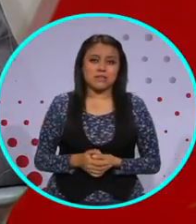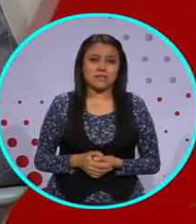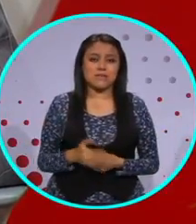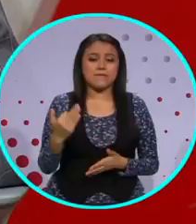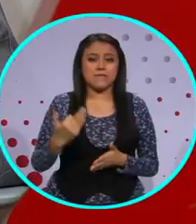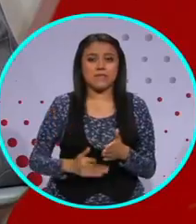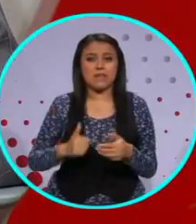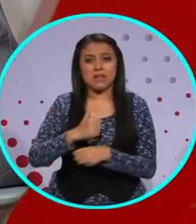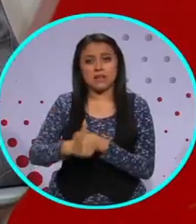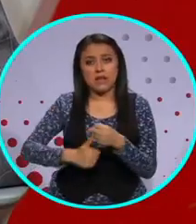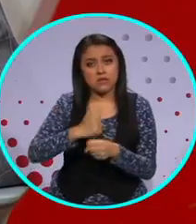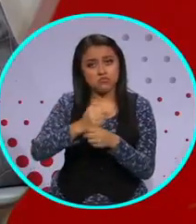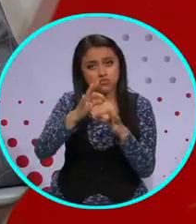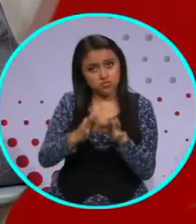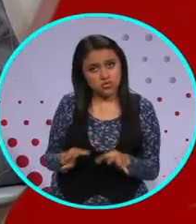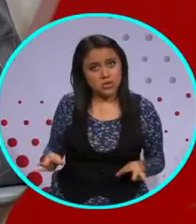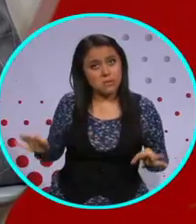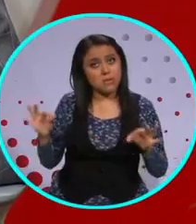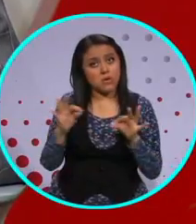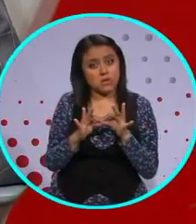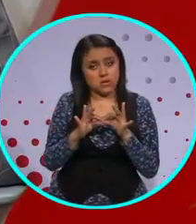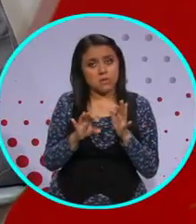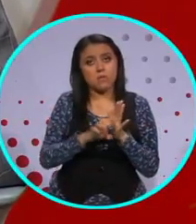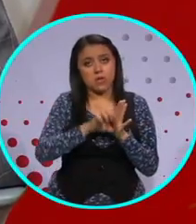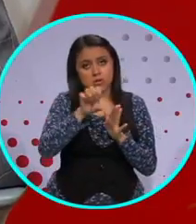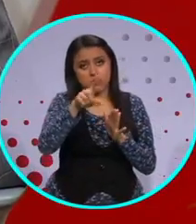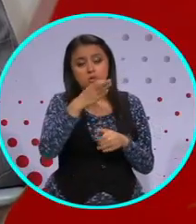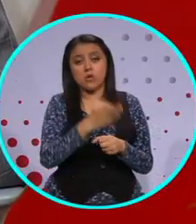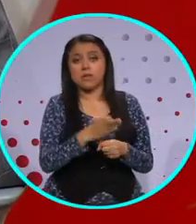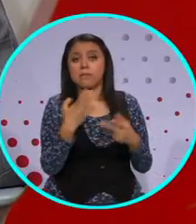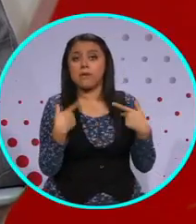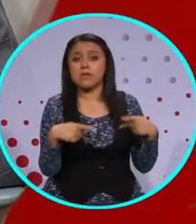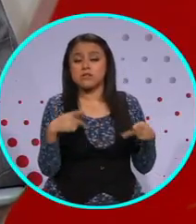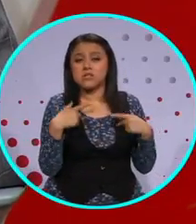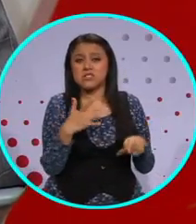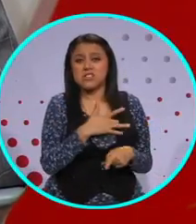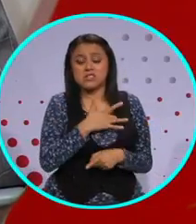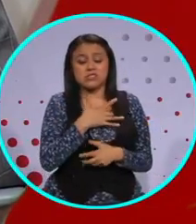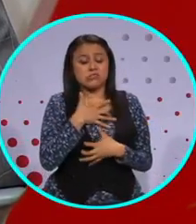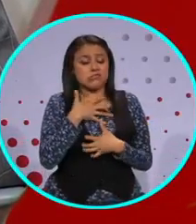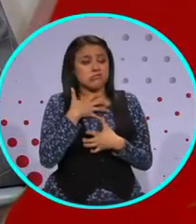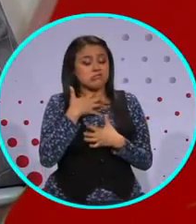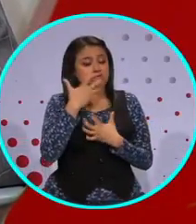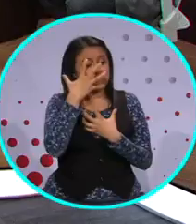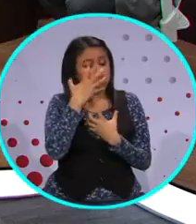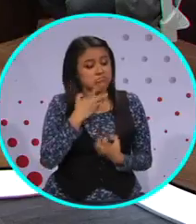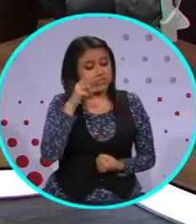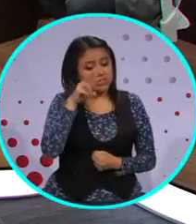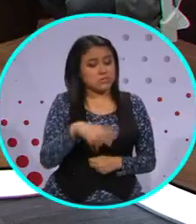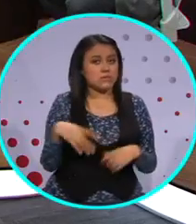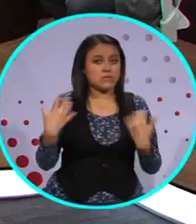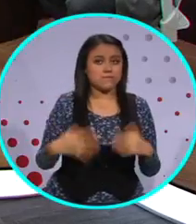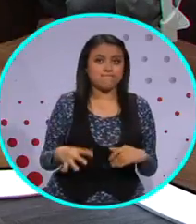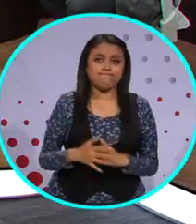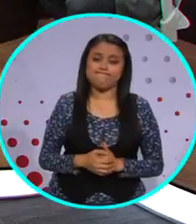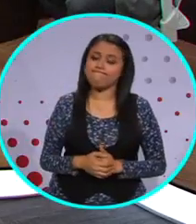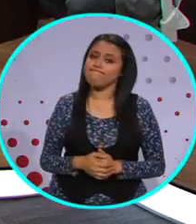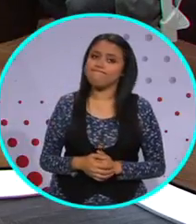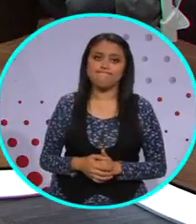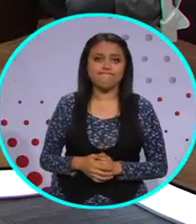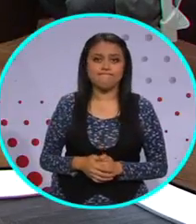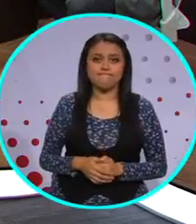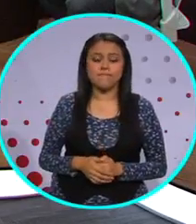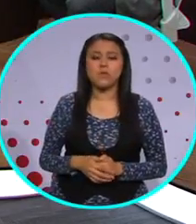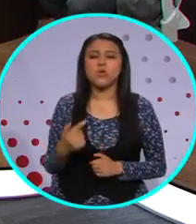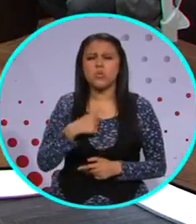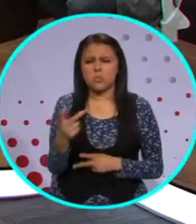año cobran muchísima relevancia y más ahora que la gente se siente desesperada por 5 noto yo en las peticiones que tenemos tuvo